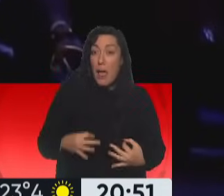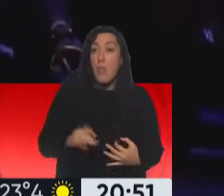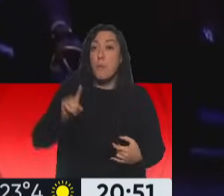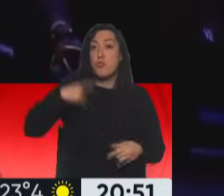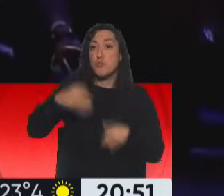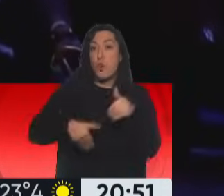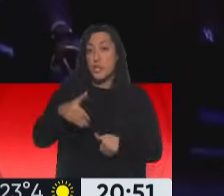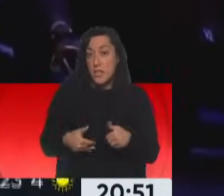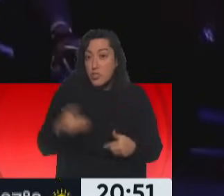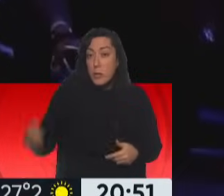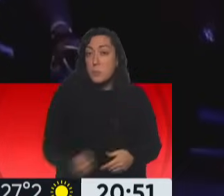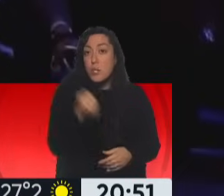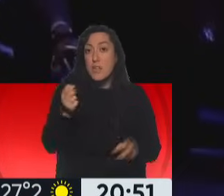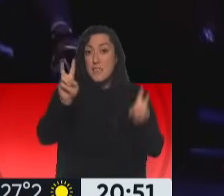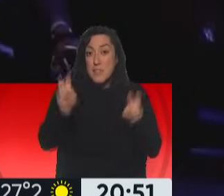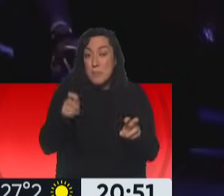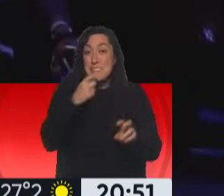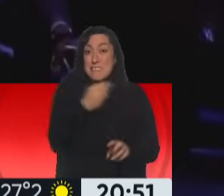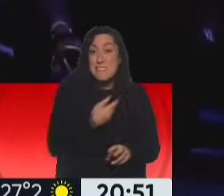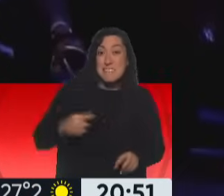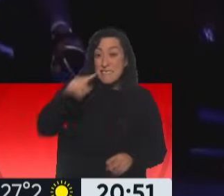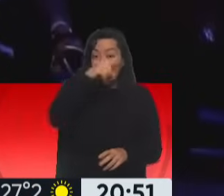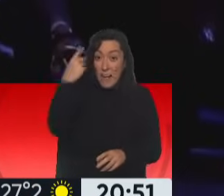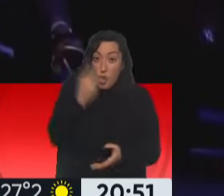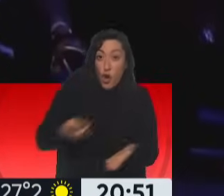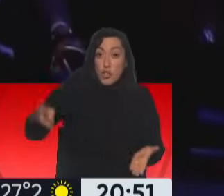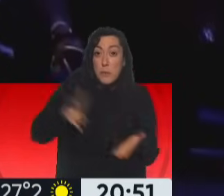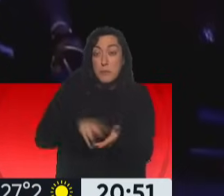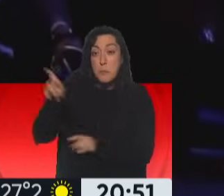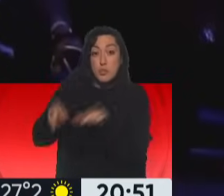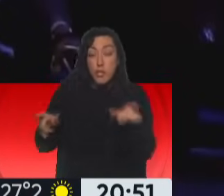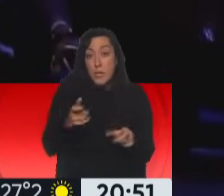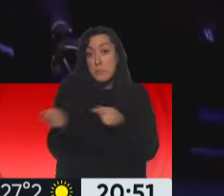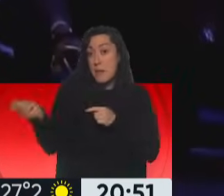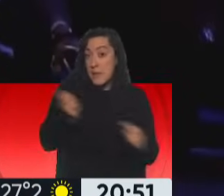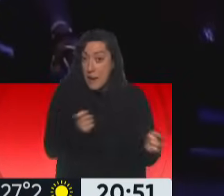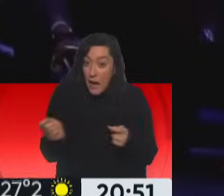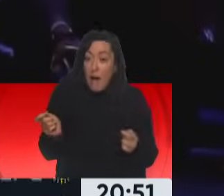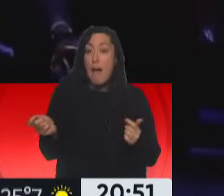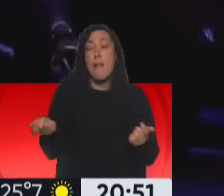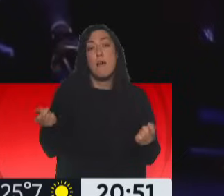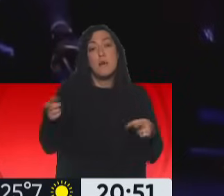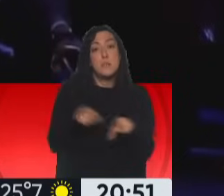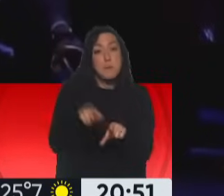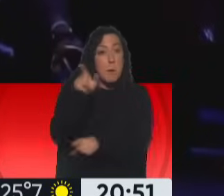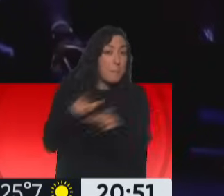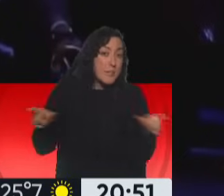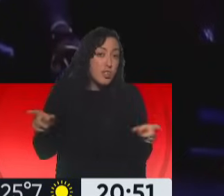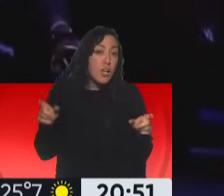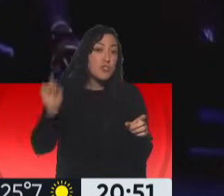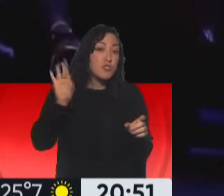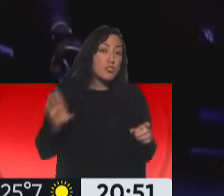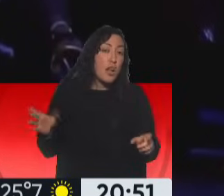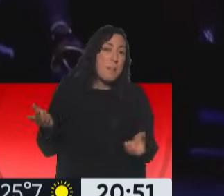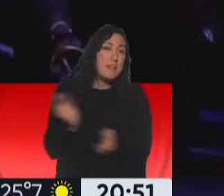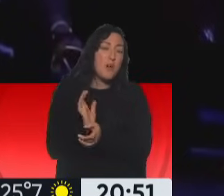próximas elecciones. Si el Estado vuelve a estar en manos de los que empujan o siguen en manos de quienes solo saben subirse a upa